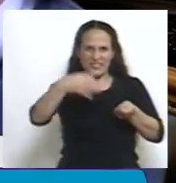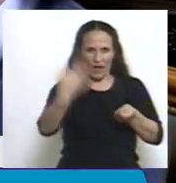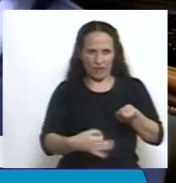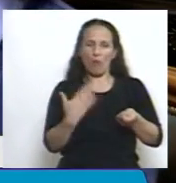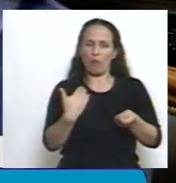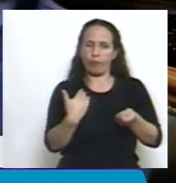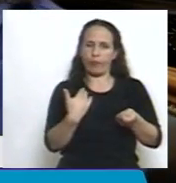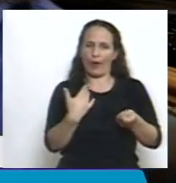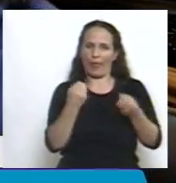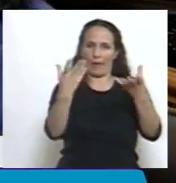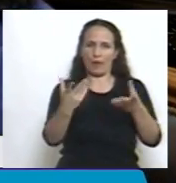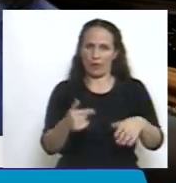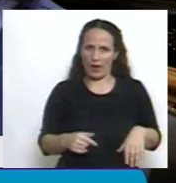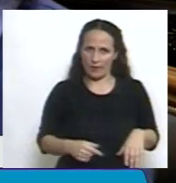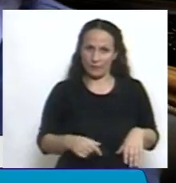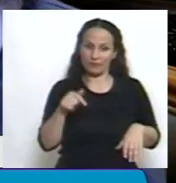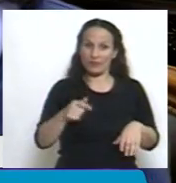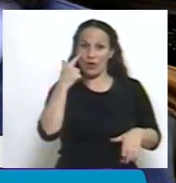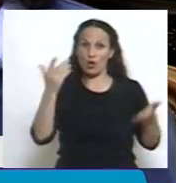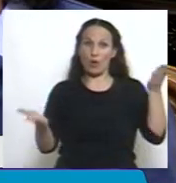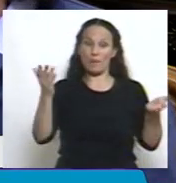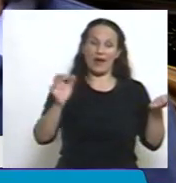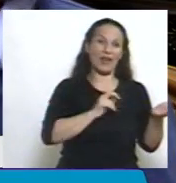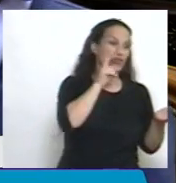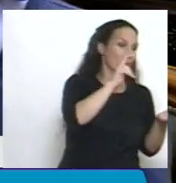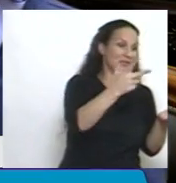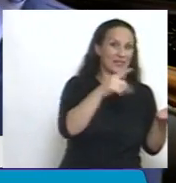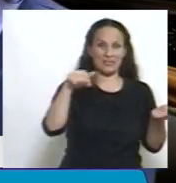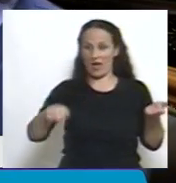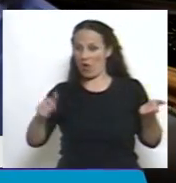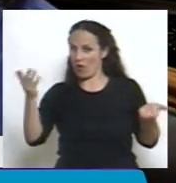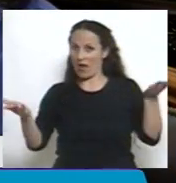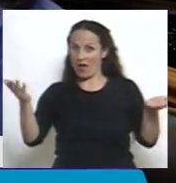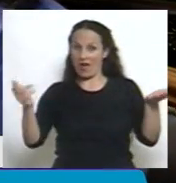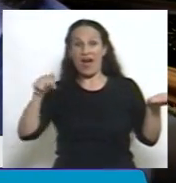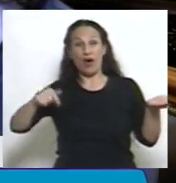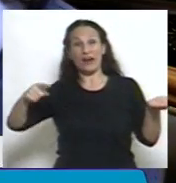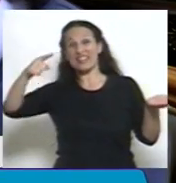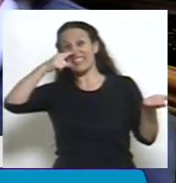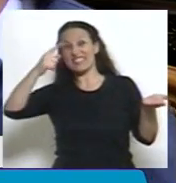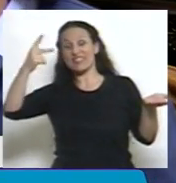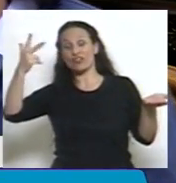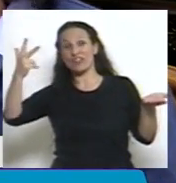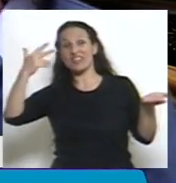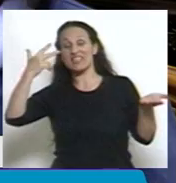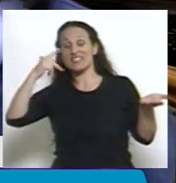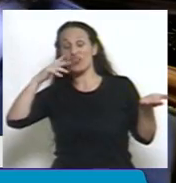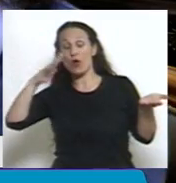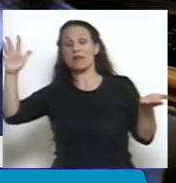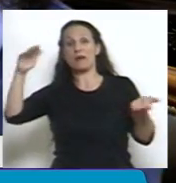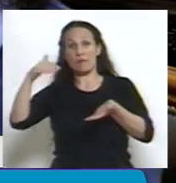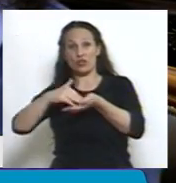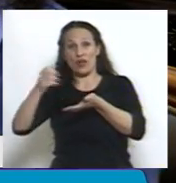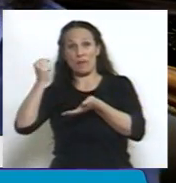más plata tiene hoy el Estado Nacional que en el año 2003? Tiene el equivalente a 735.000 millones de pesos de hoy.